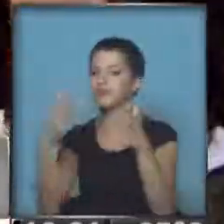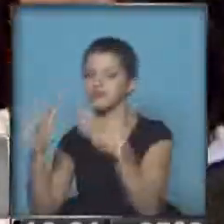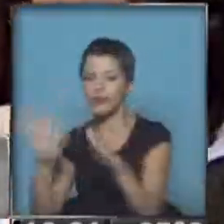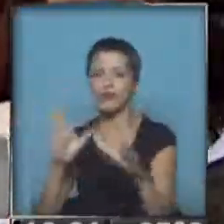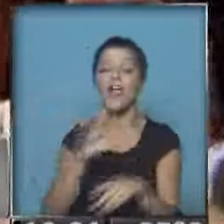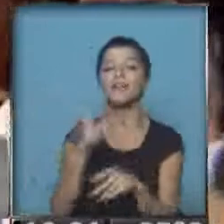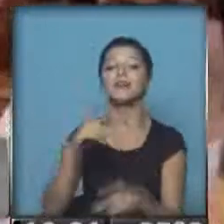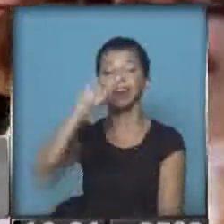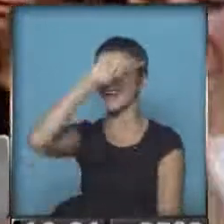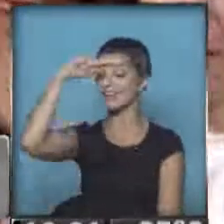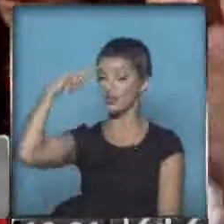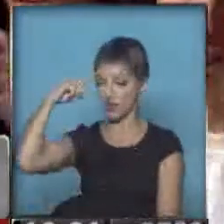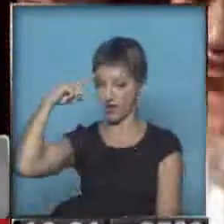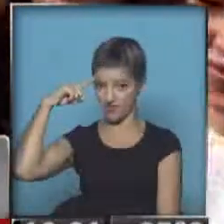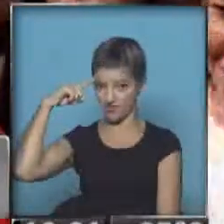nacional,